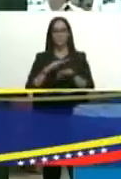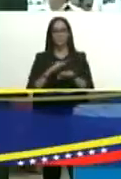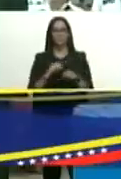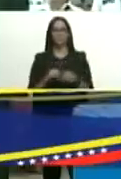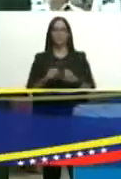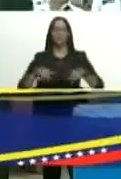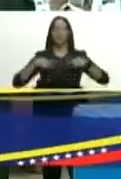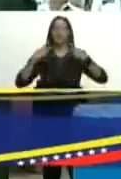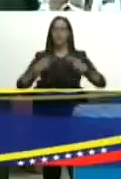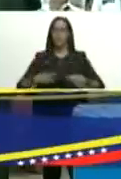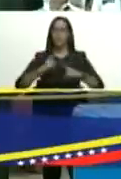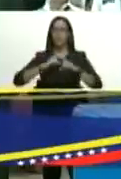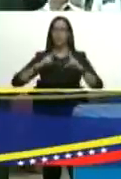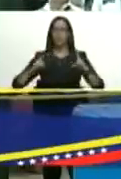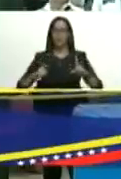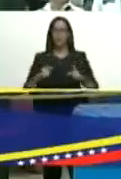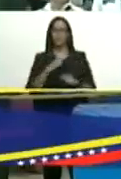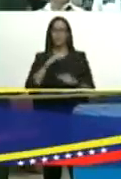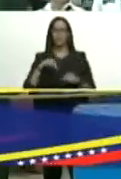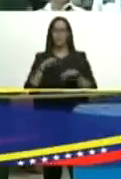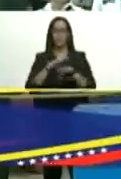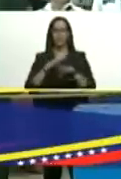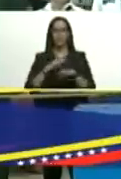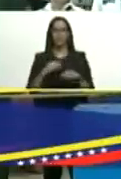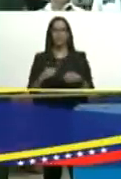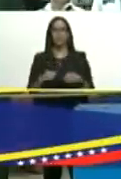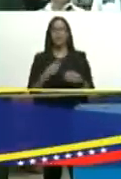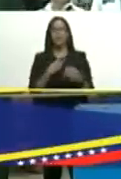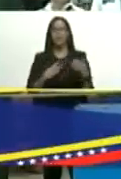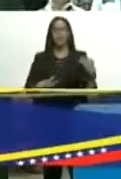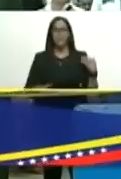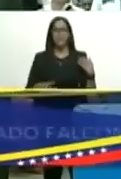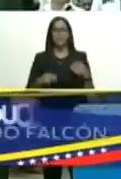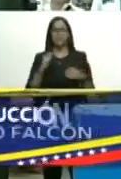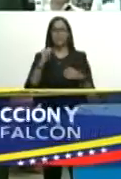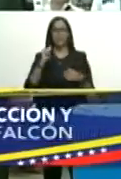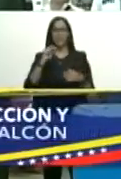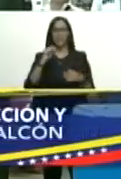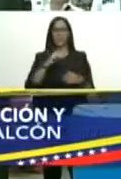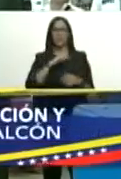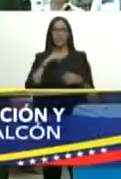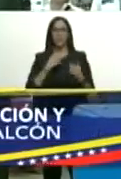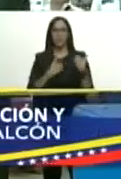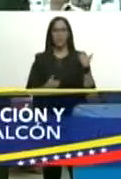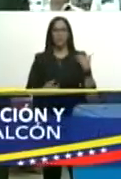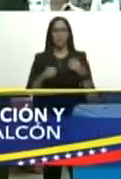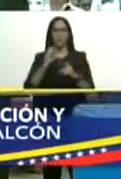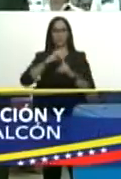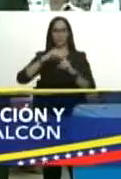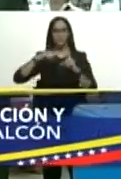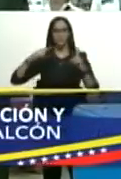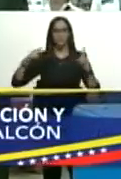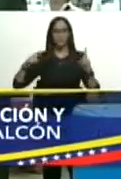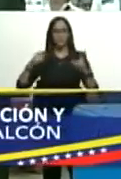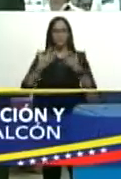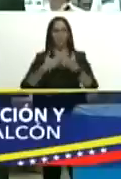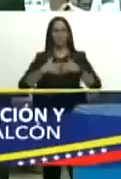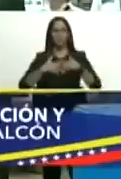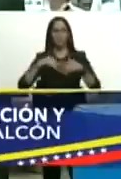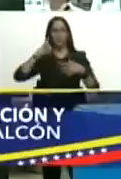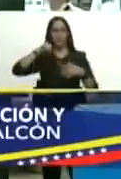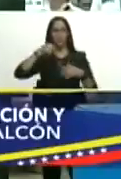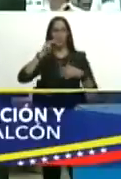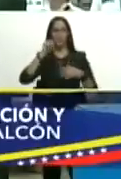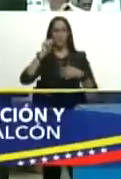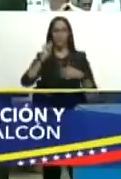de Energías Renovables, nuestra viceministra Tania Macea, nuestro presidente de Corpolet Industrial, Juan Rodríguez, de